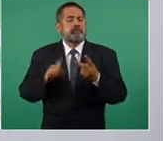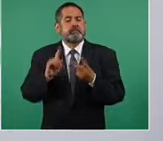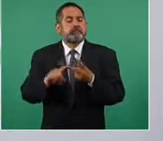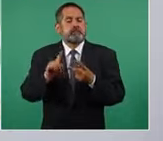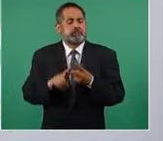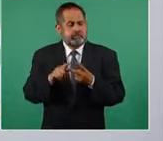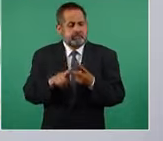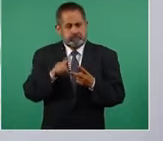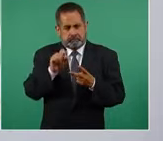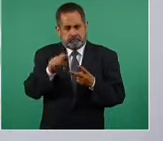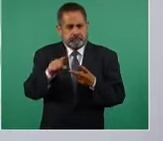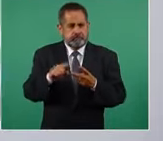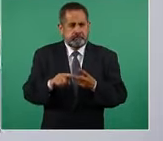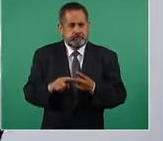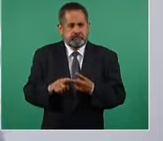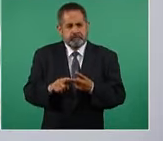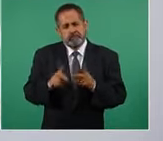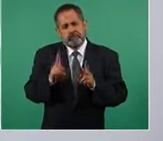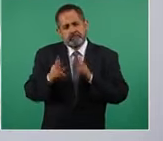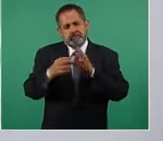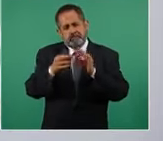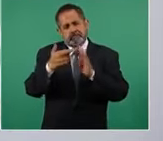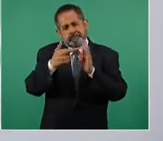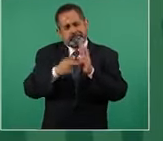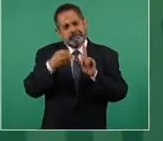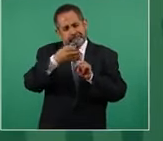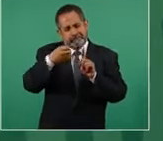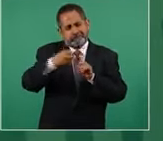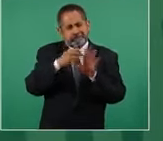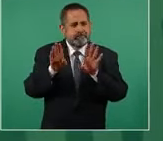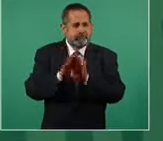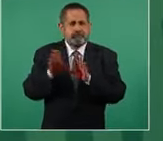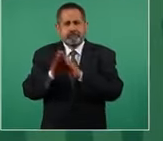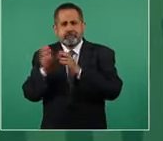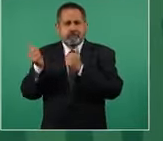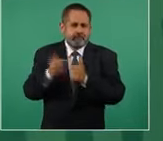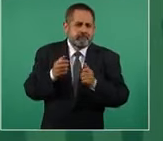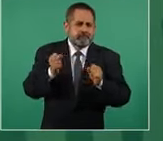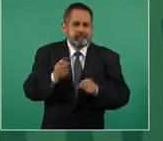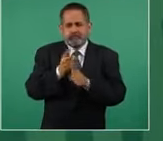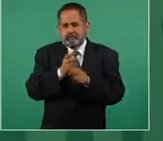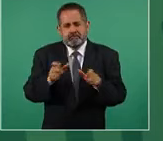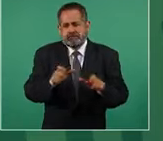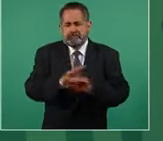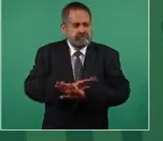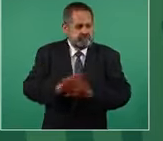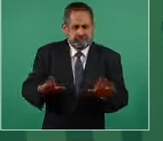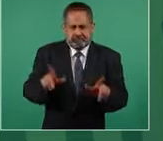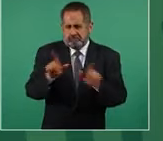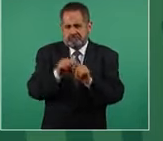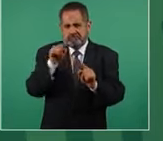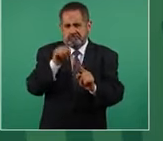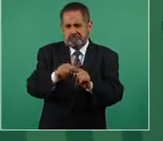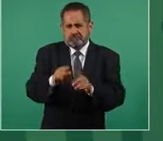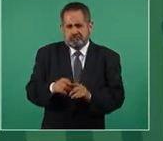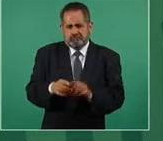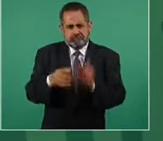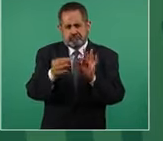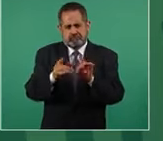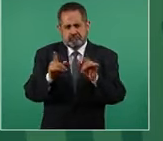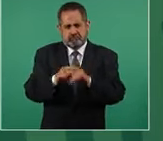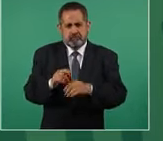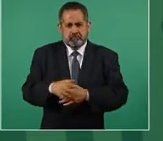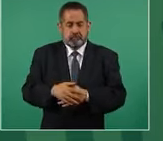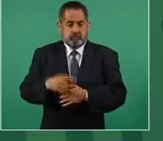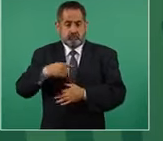lugar, el ver una serie de detalles logísticos y de seguridad. Nada más, para eso, eso fue lo sustantivo.